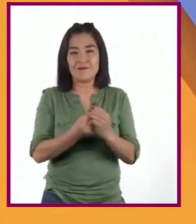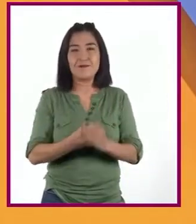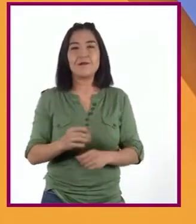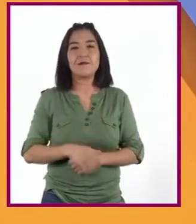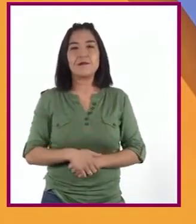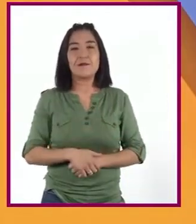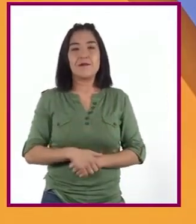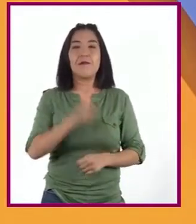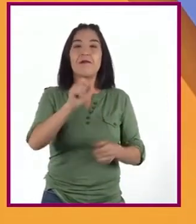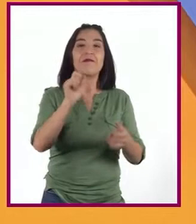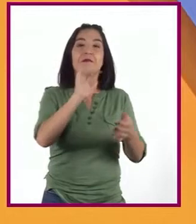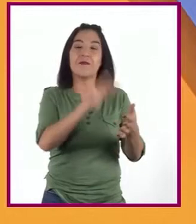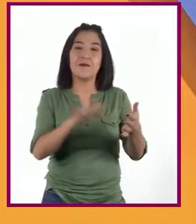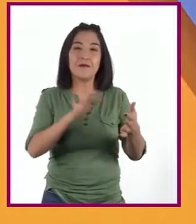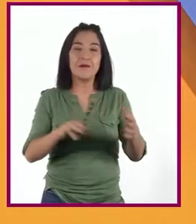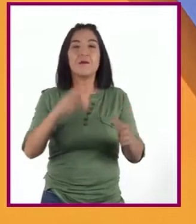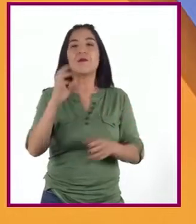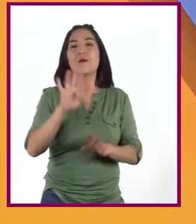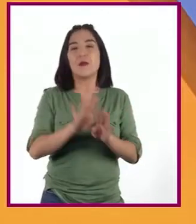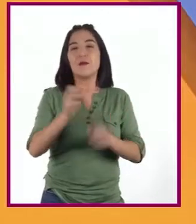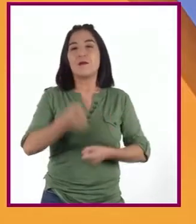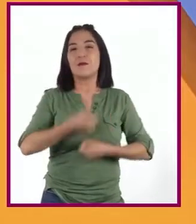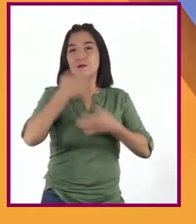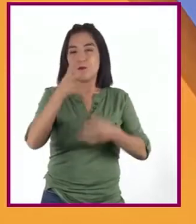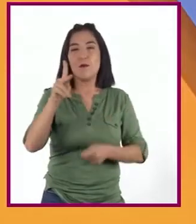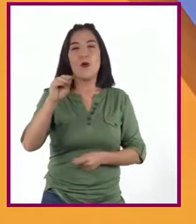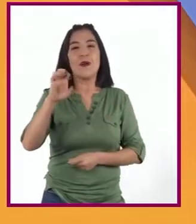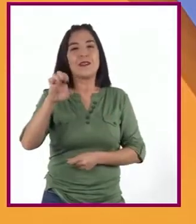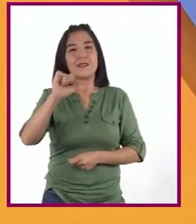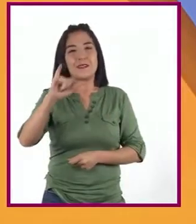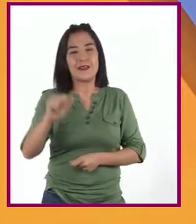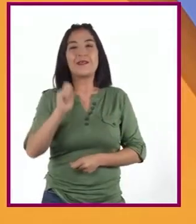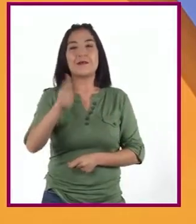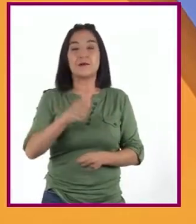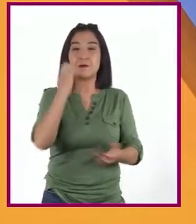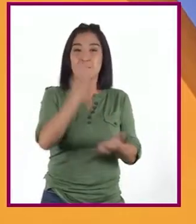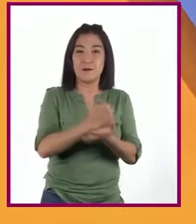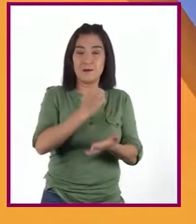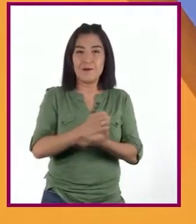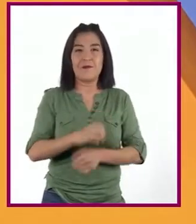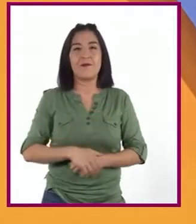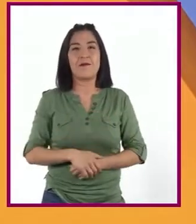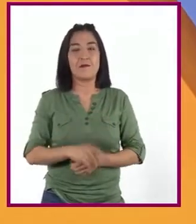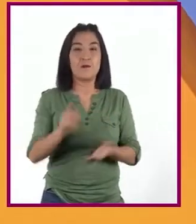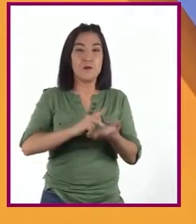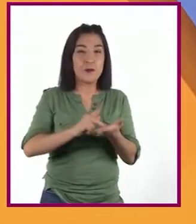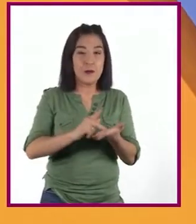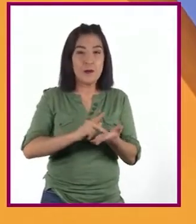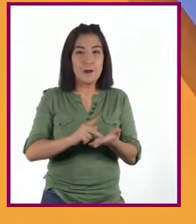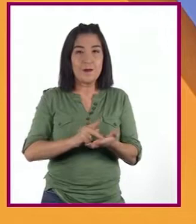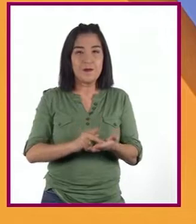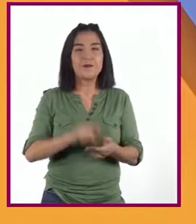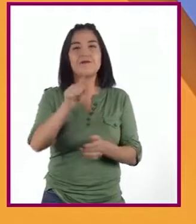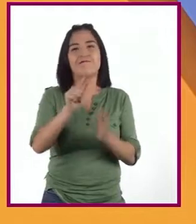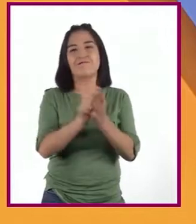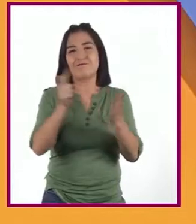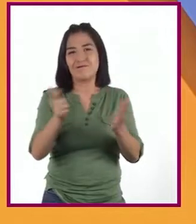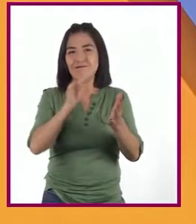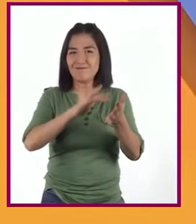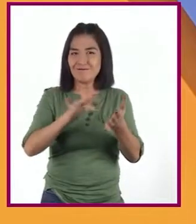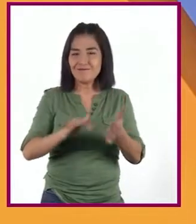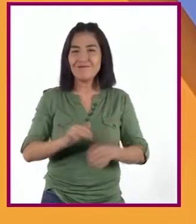un panorama a la poesía, son los siguientes: cuaderno, bolígrafo y su libro de